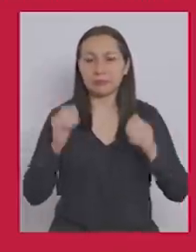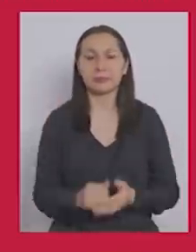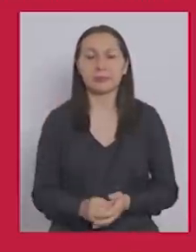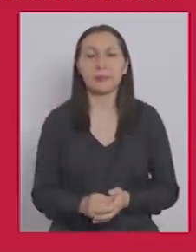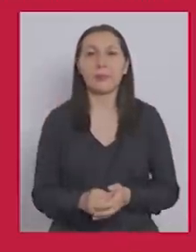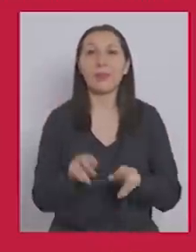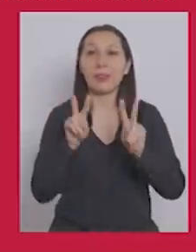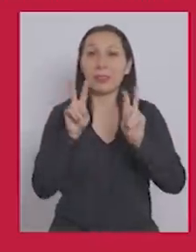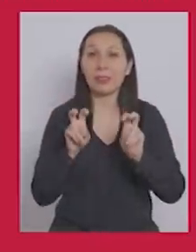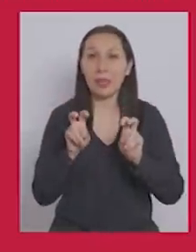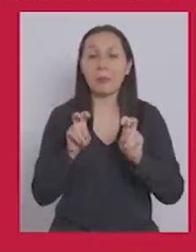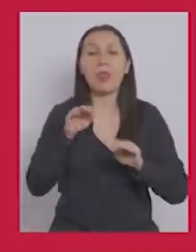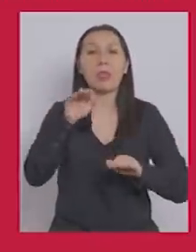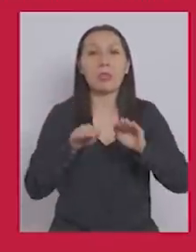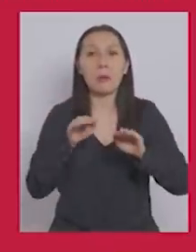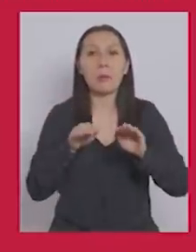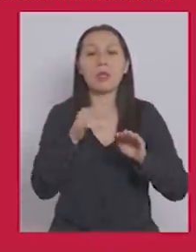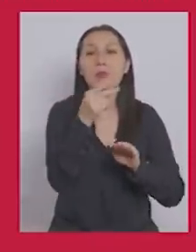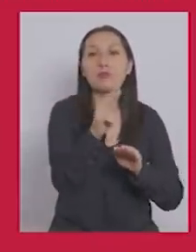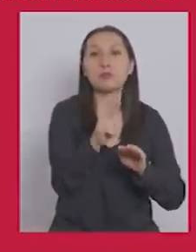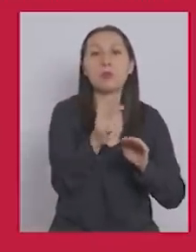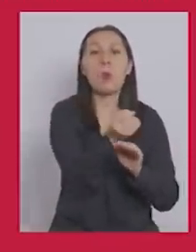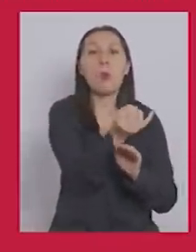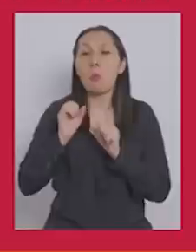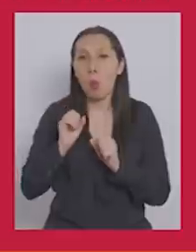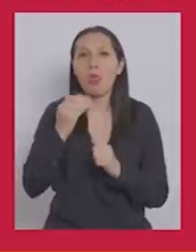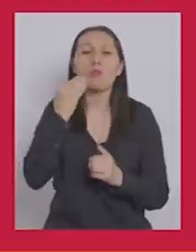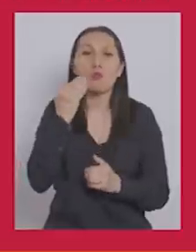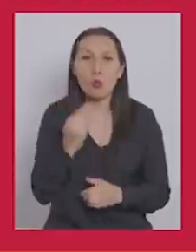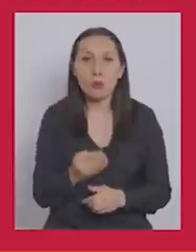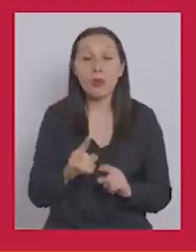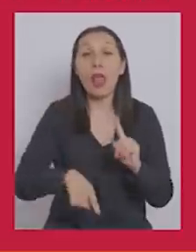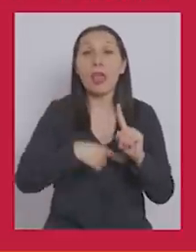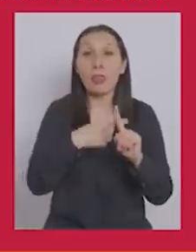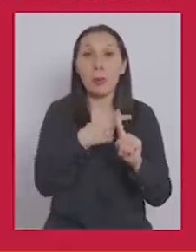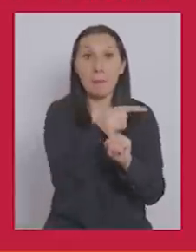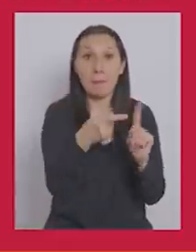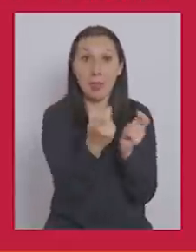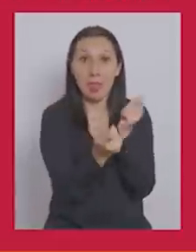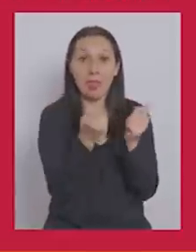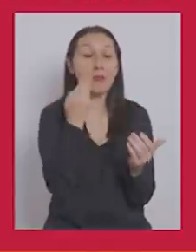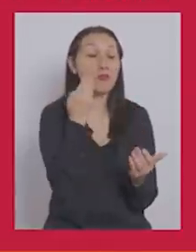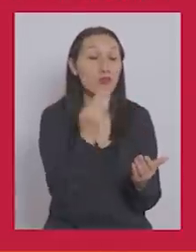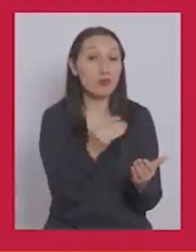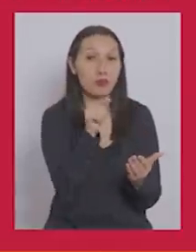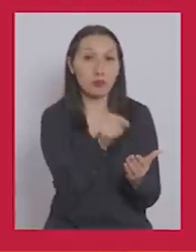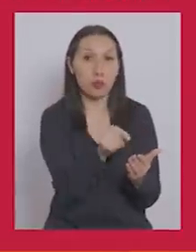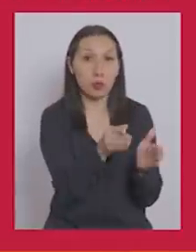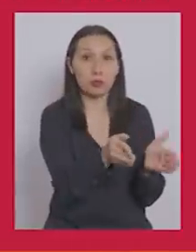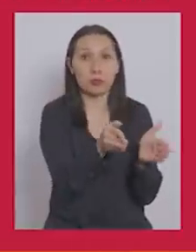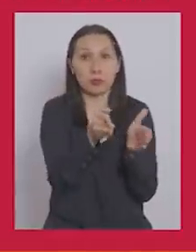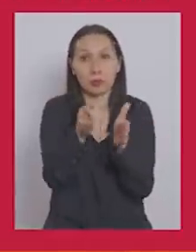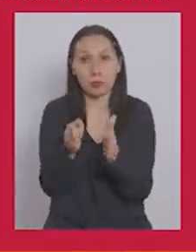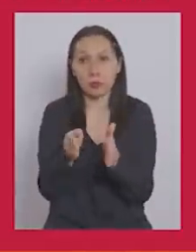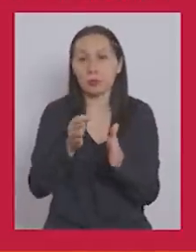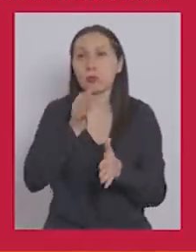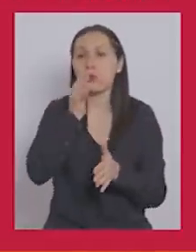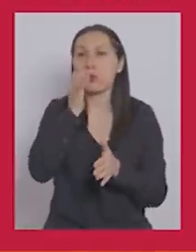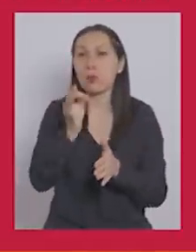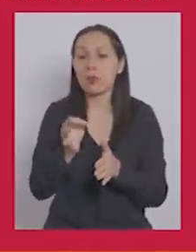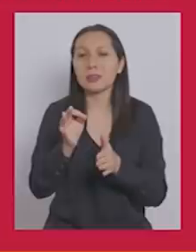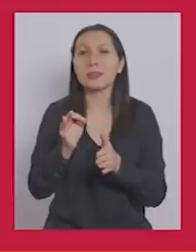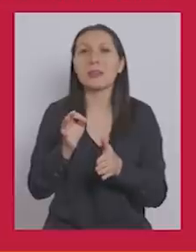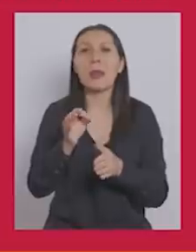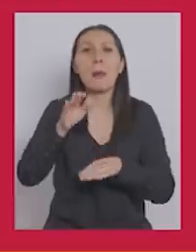según el tamaño de las familias que califiquen. Además del bono clase media, estamos estableciendo